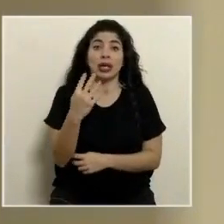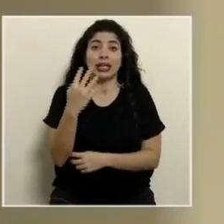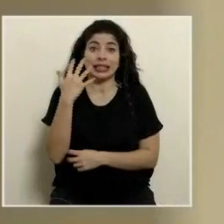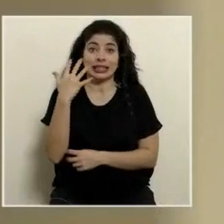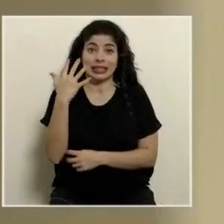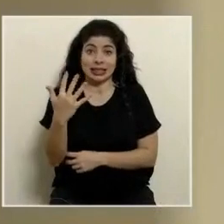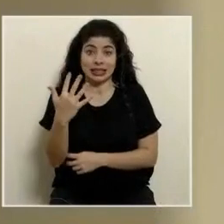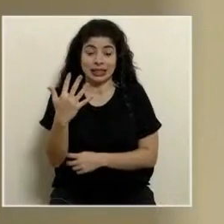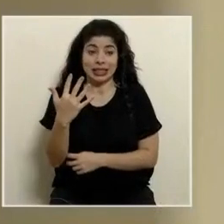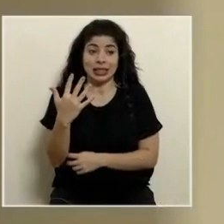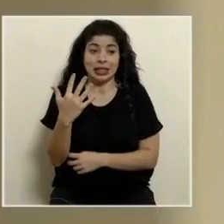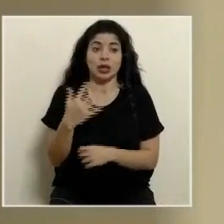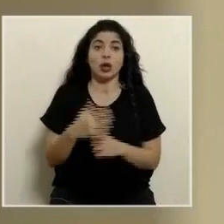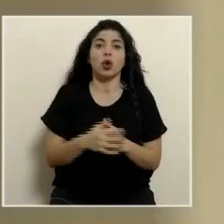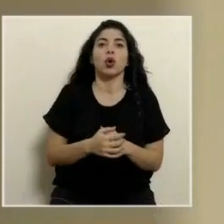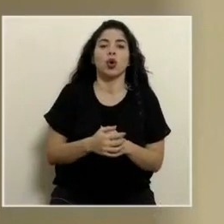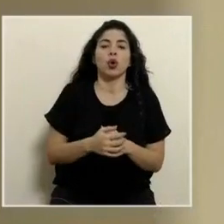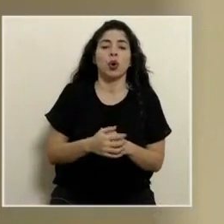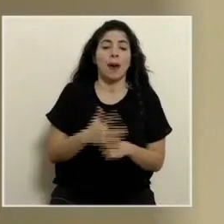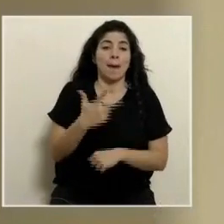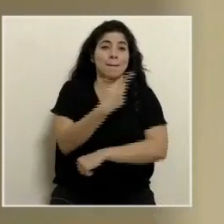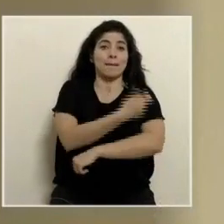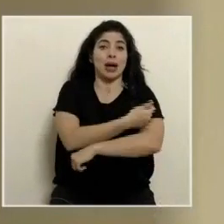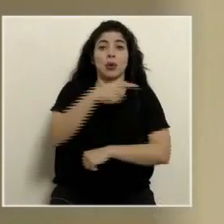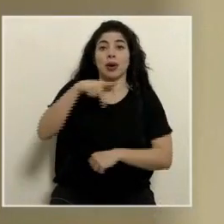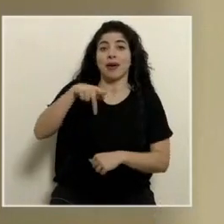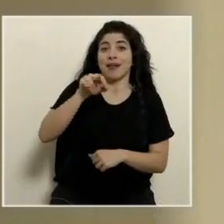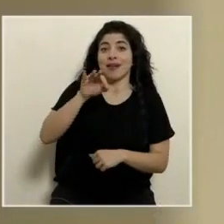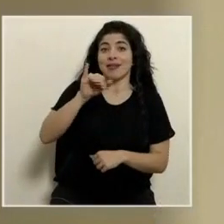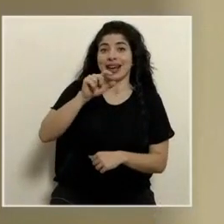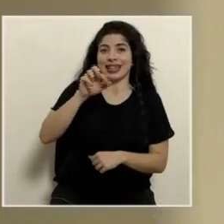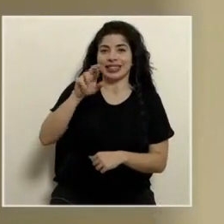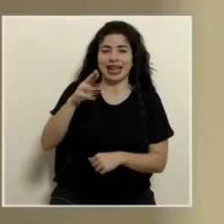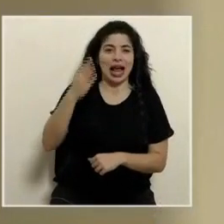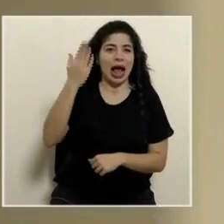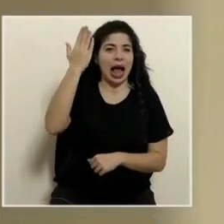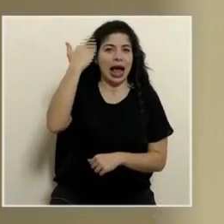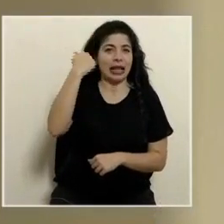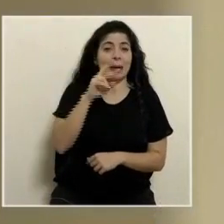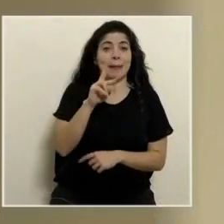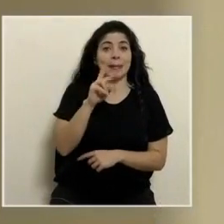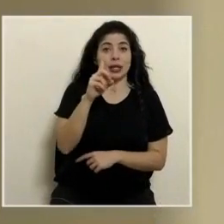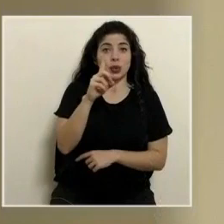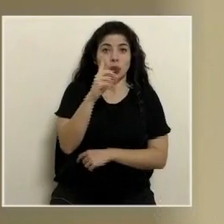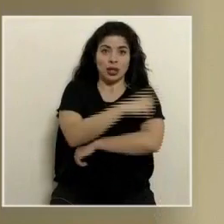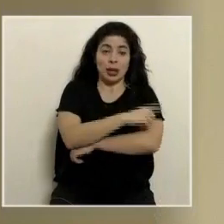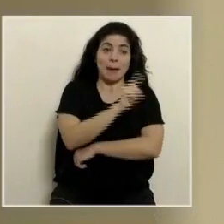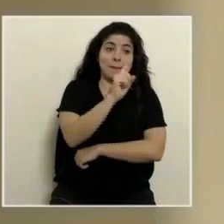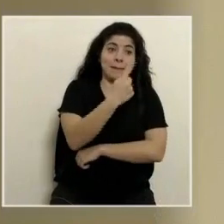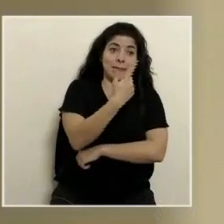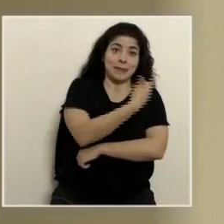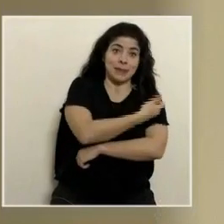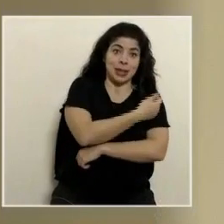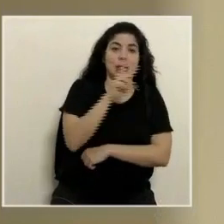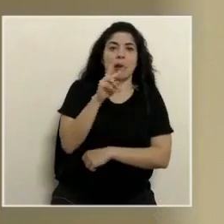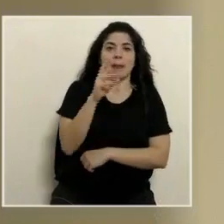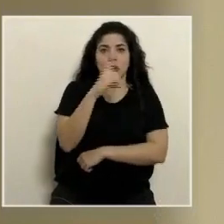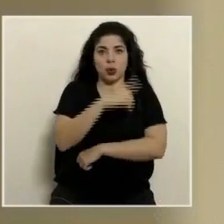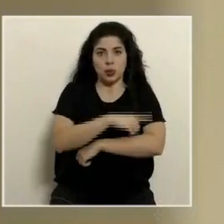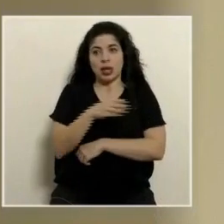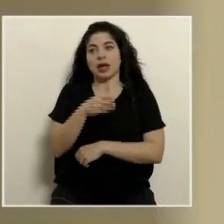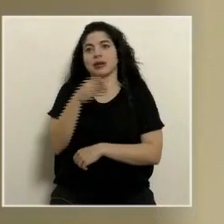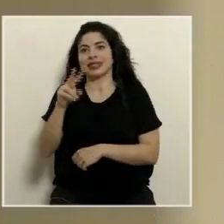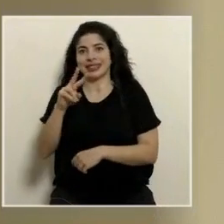va a ampliar la distancia. En el caso de la vacuna de Pfizer, que la teníamos con 21 días de distancia entre la primera y la segunda dosis,